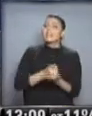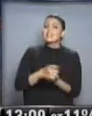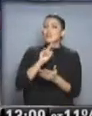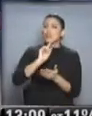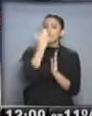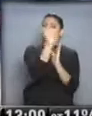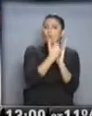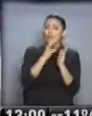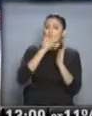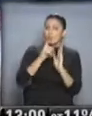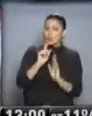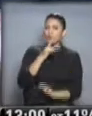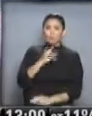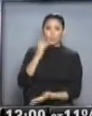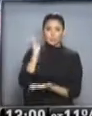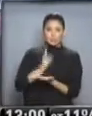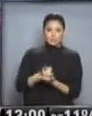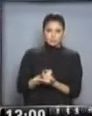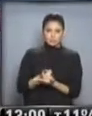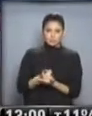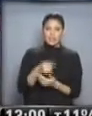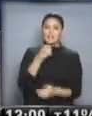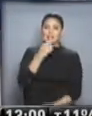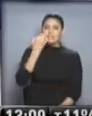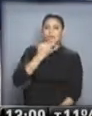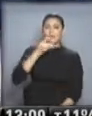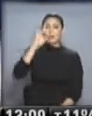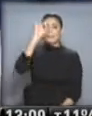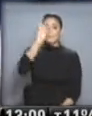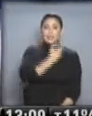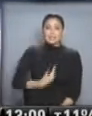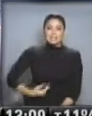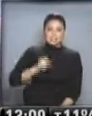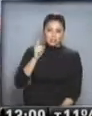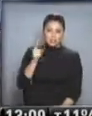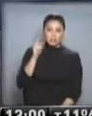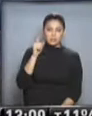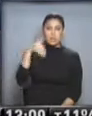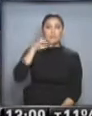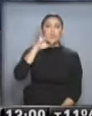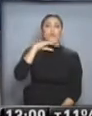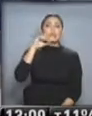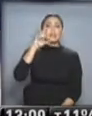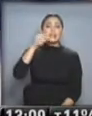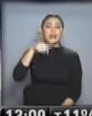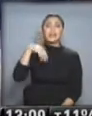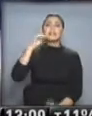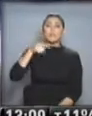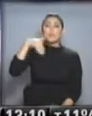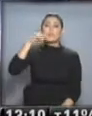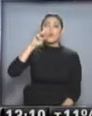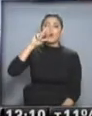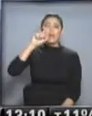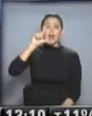eso será seguramente pepe mujica país anfritrión de la cumbre y evo morales y no es un dato menor